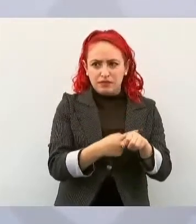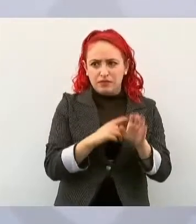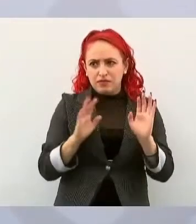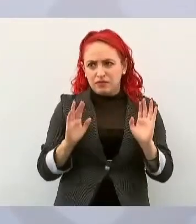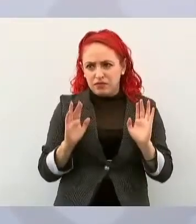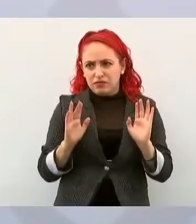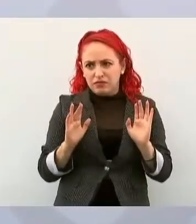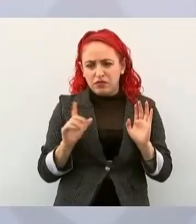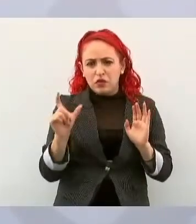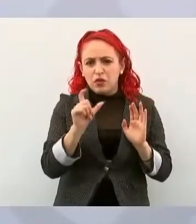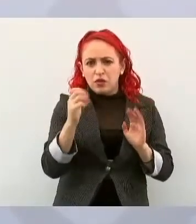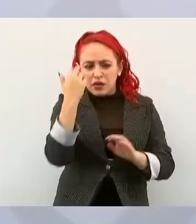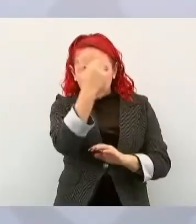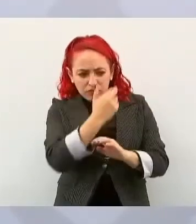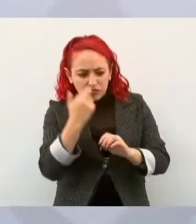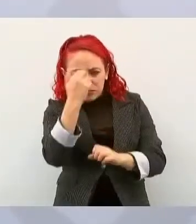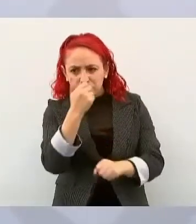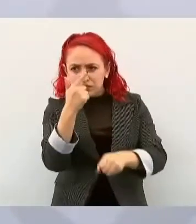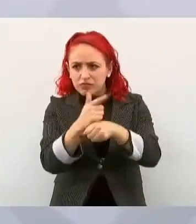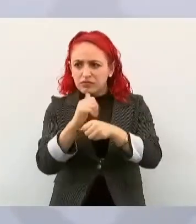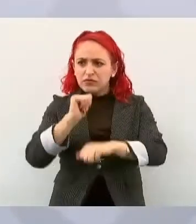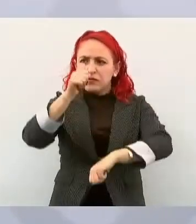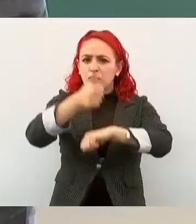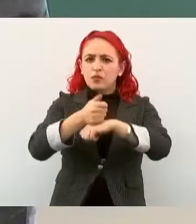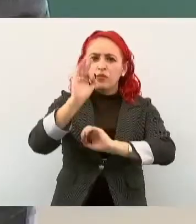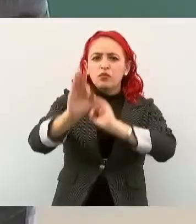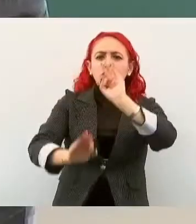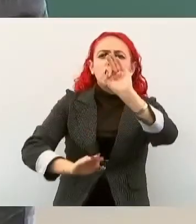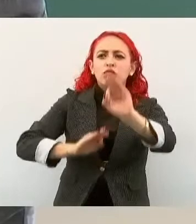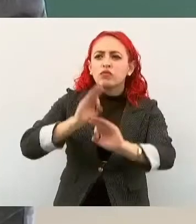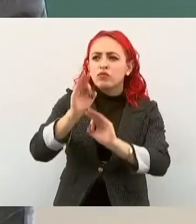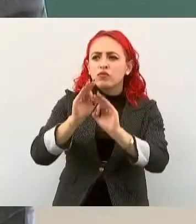una salud afectada, llegar a diagnósticos, implementar